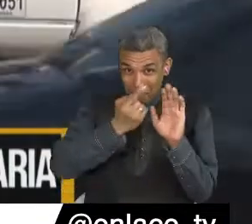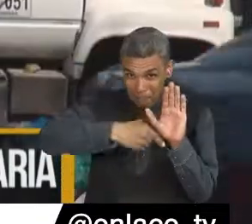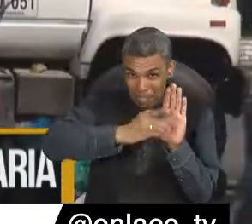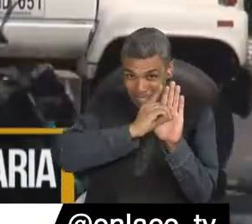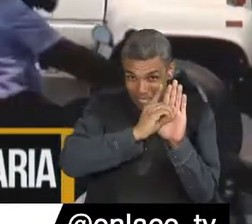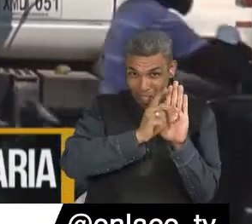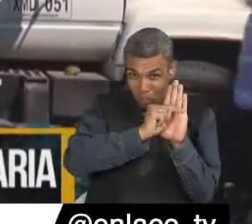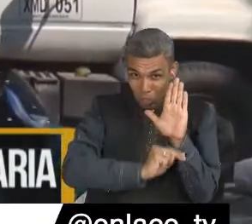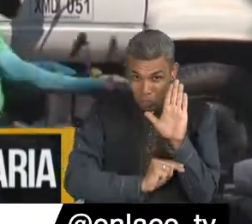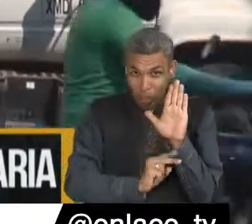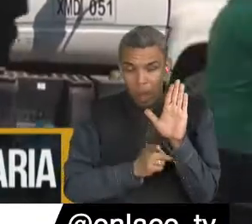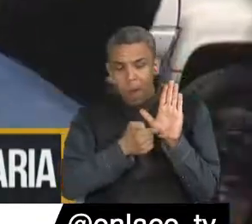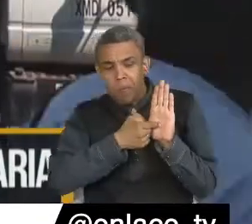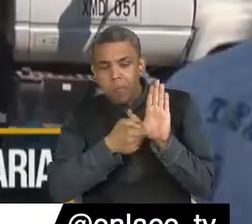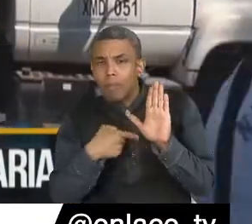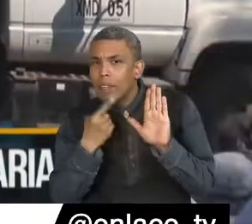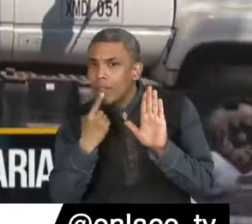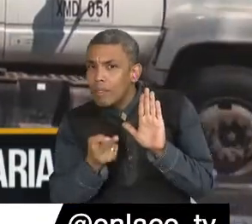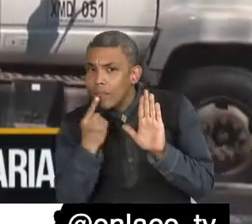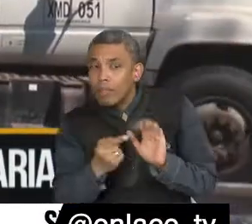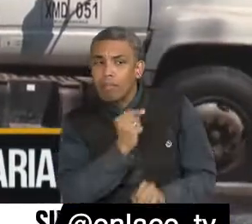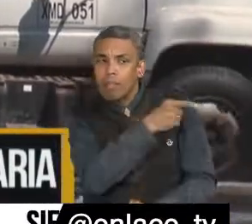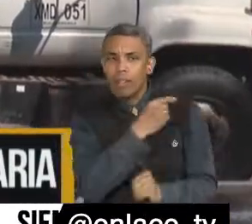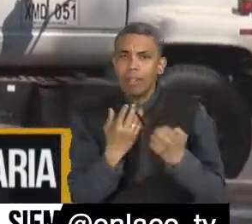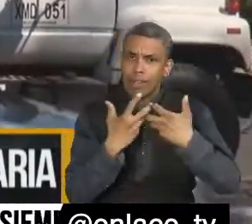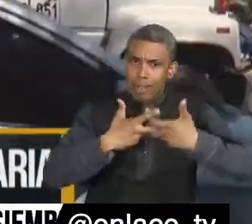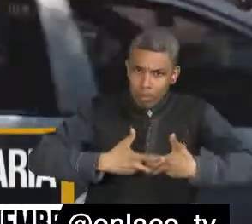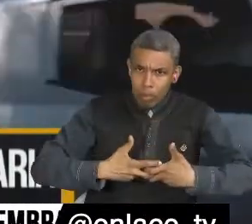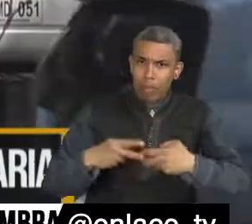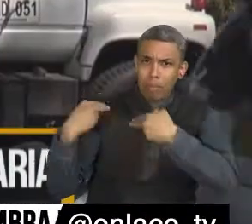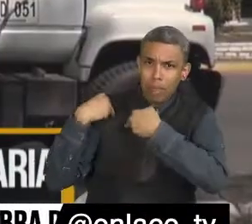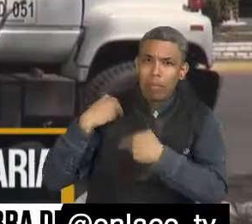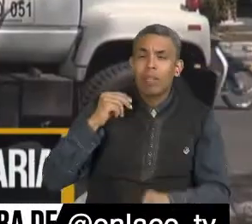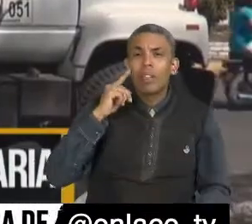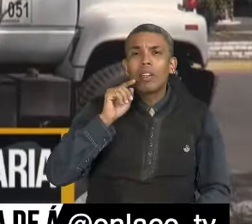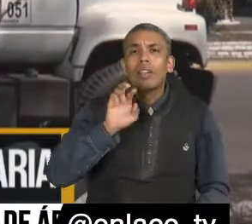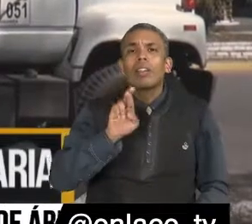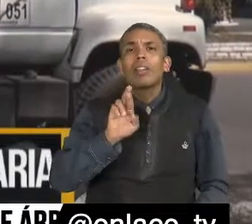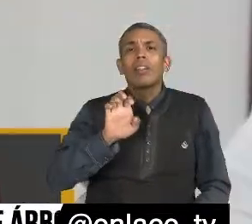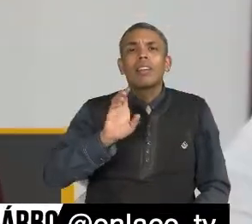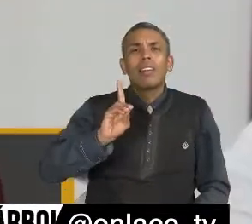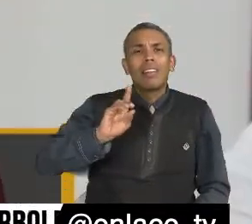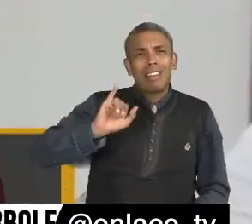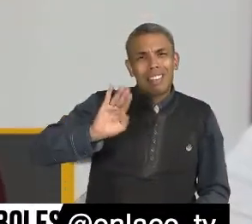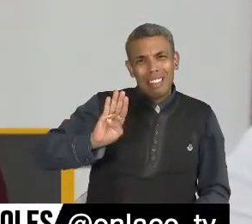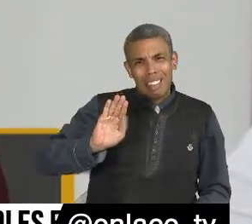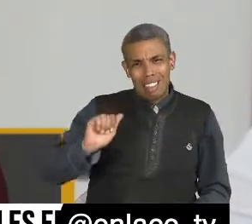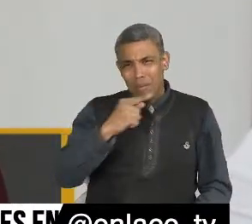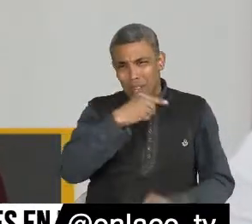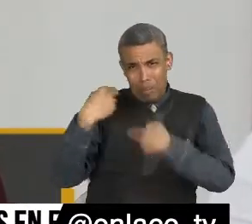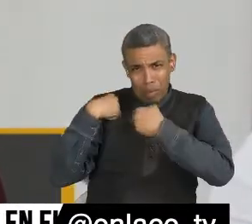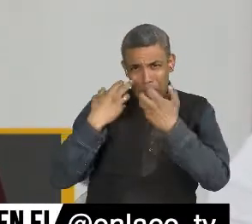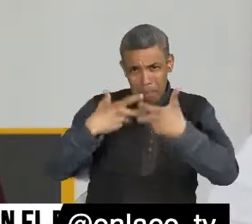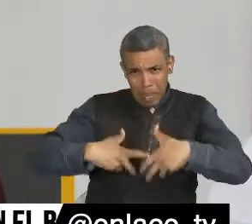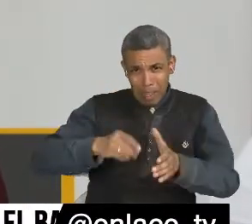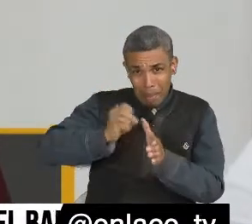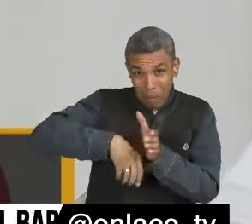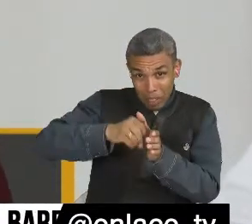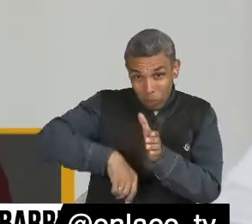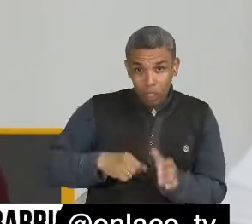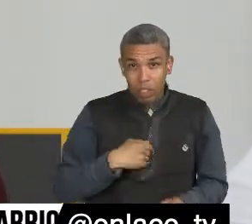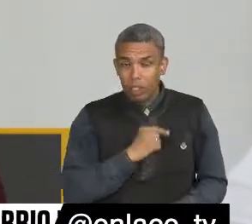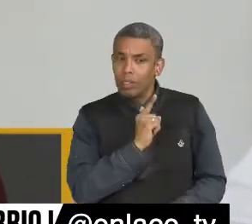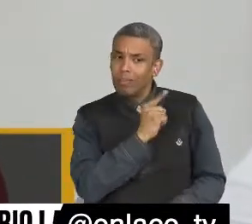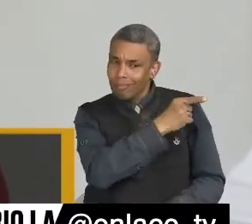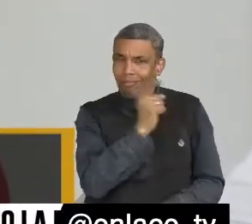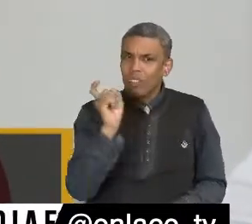que presente en un mes al municipio el plan de contingencia para la disposición final de residuos. Para disponer esa basura en